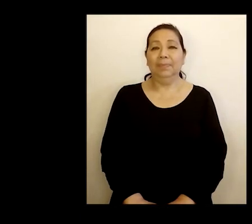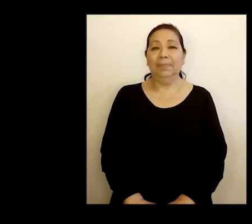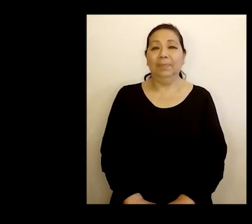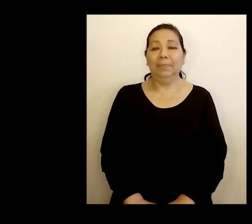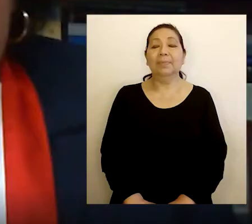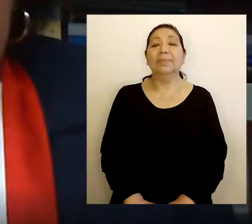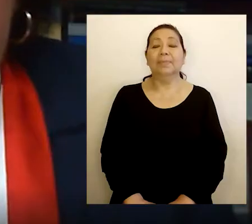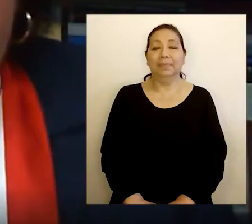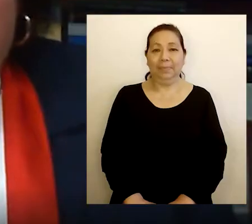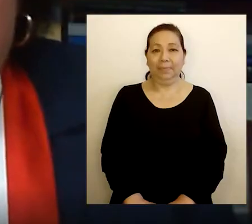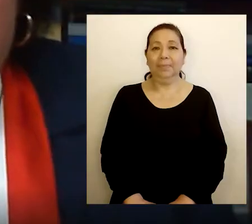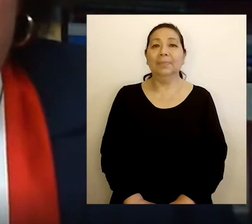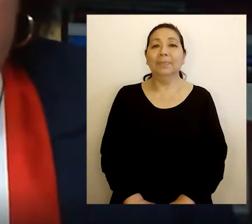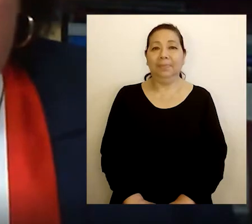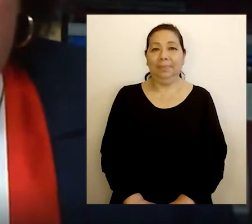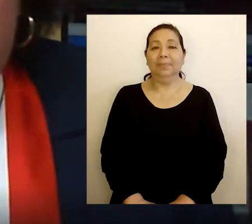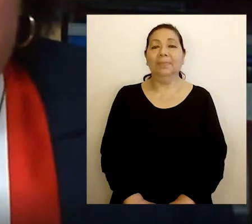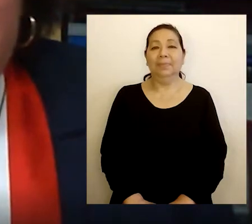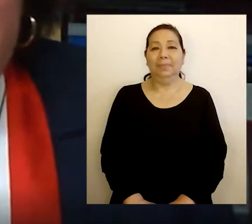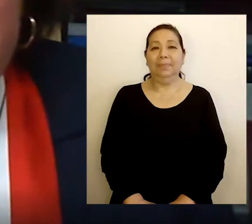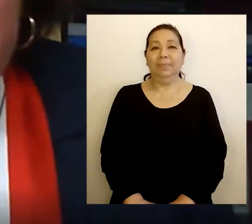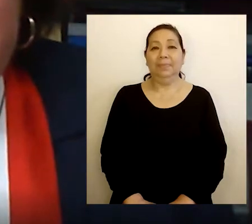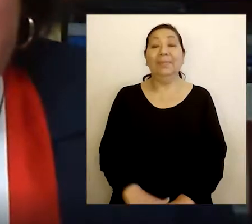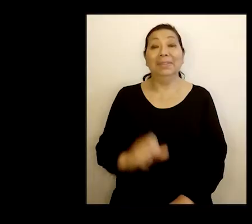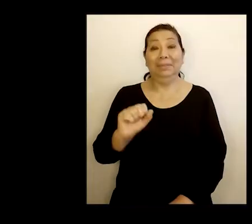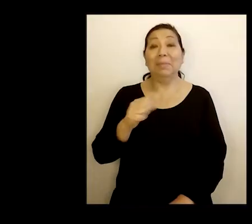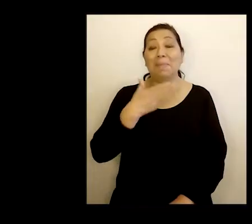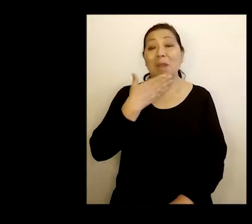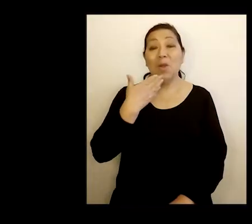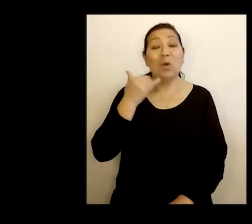Sí. A ver, sí le escuchamos.